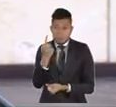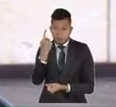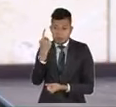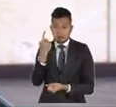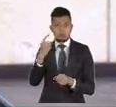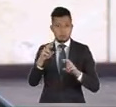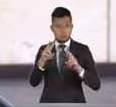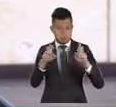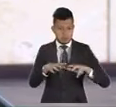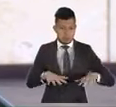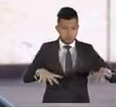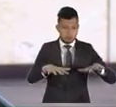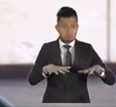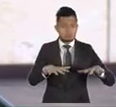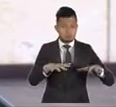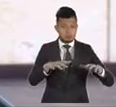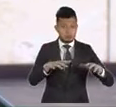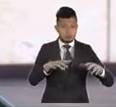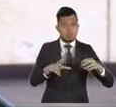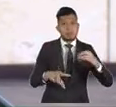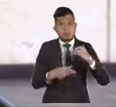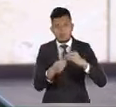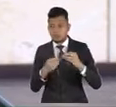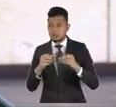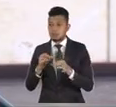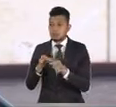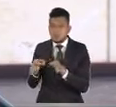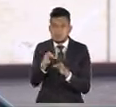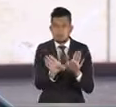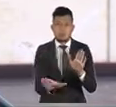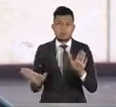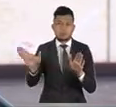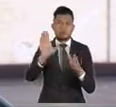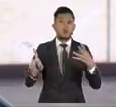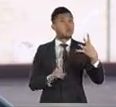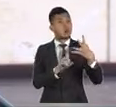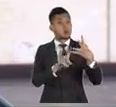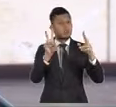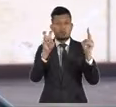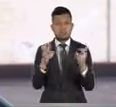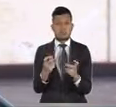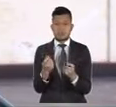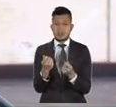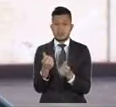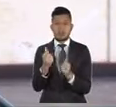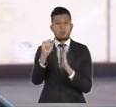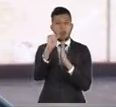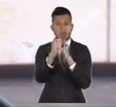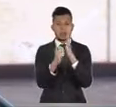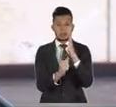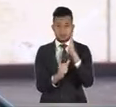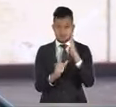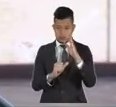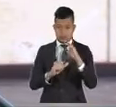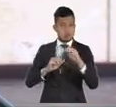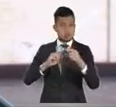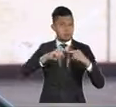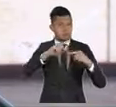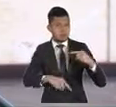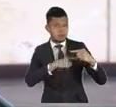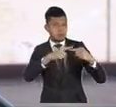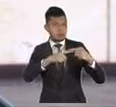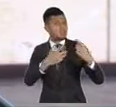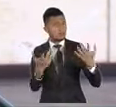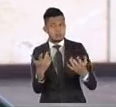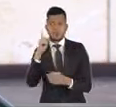proyectos regionales. Y el cuarto tema es el tema de la agenda de economía circular, que también hemos venido avanzando con el gobierno nacional y que